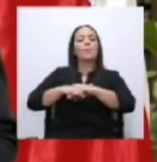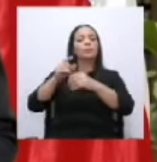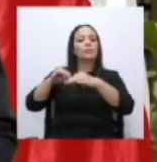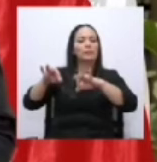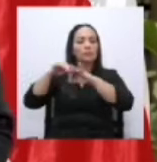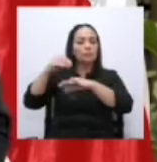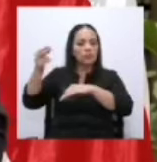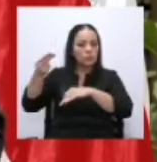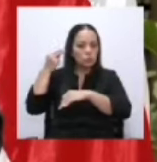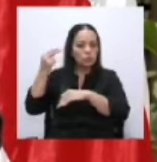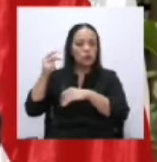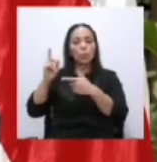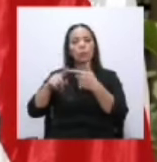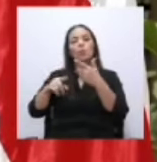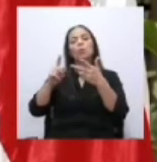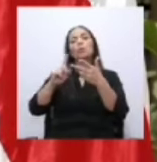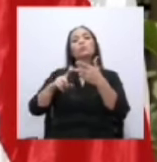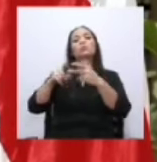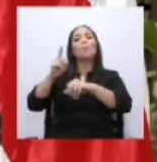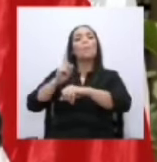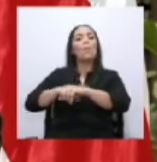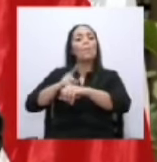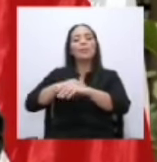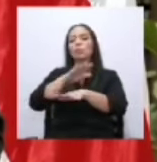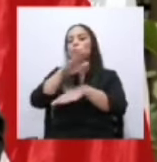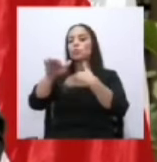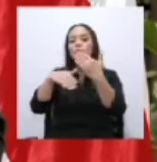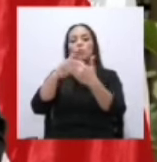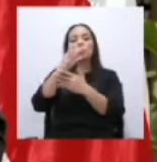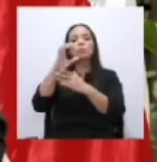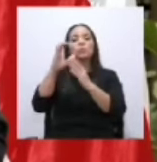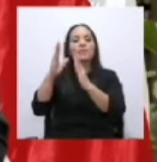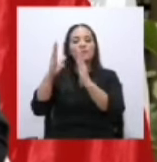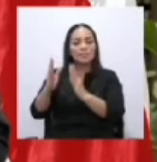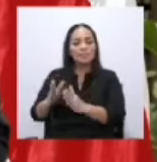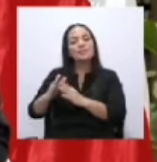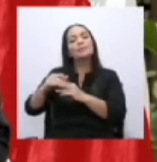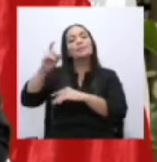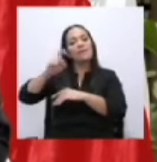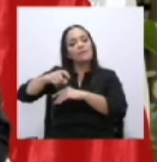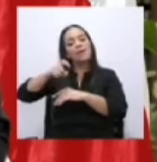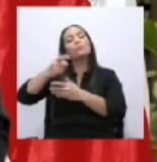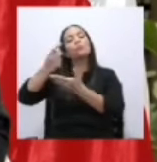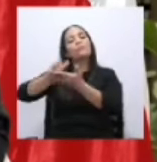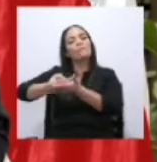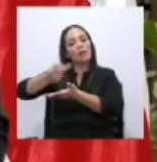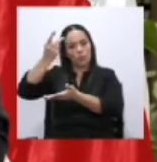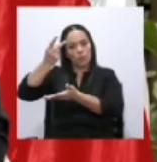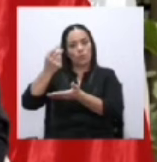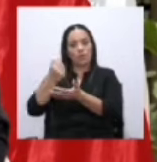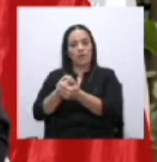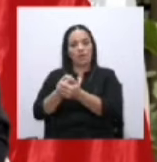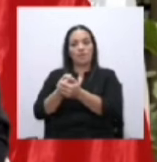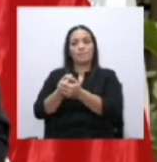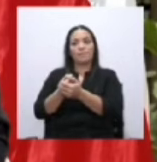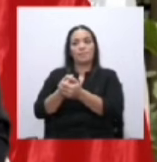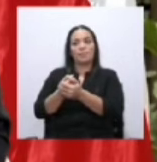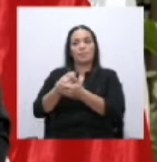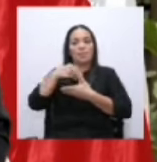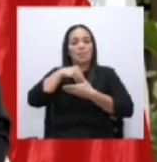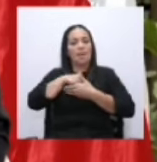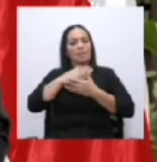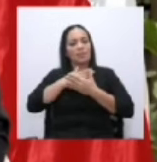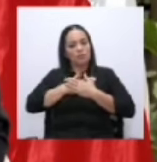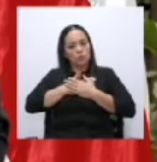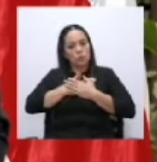históricos. Son momentos que todos los costarricenses debemos valorar y atesorar,